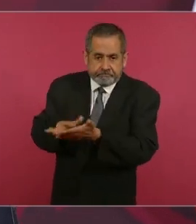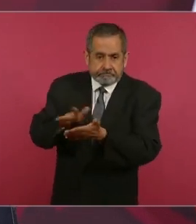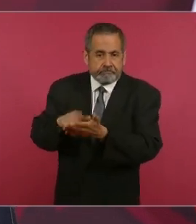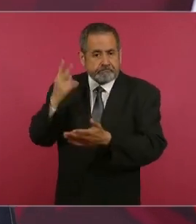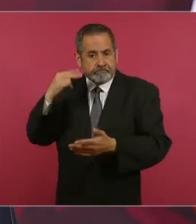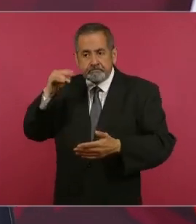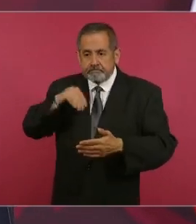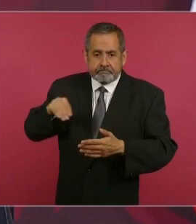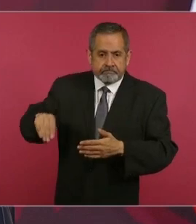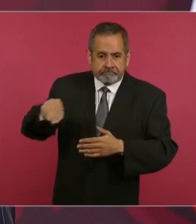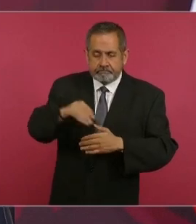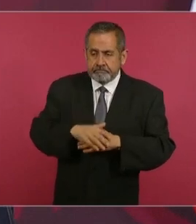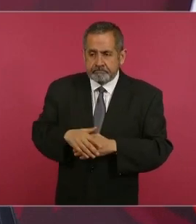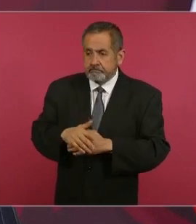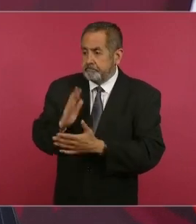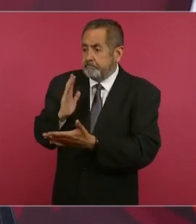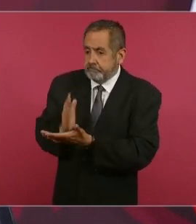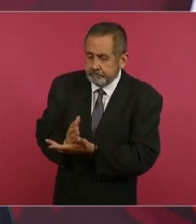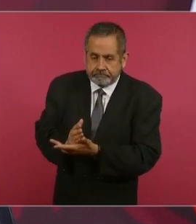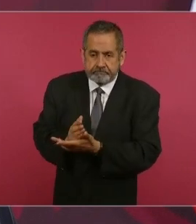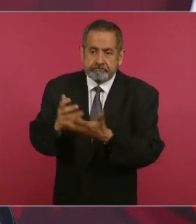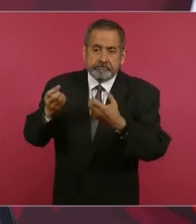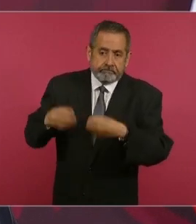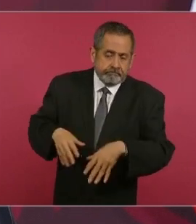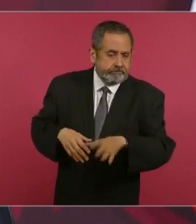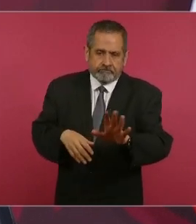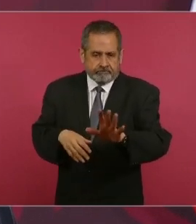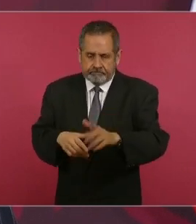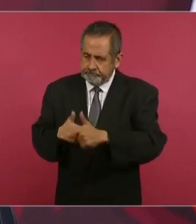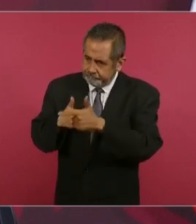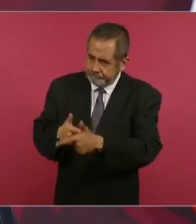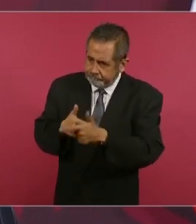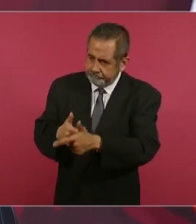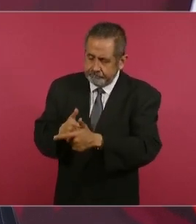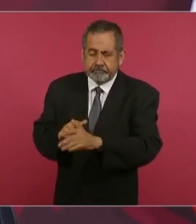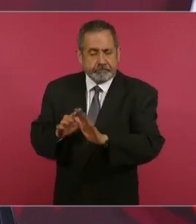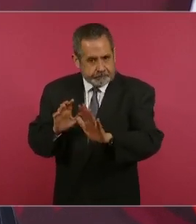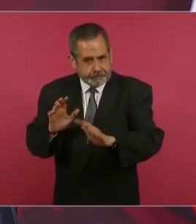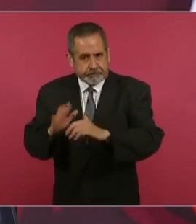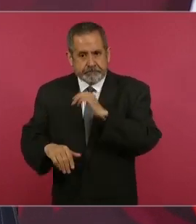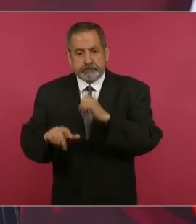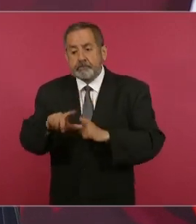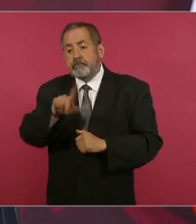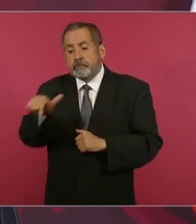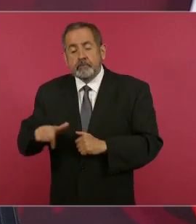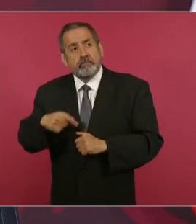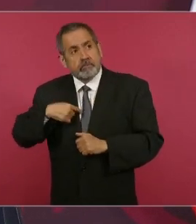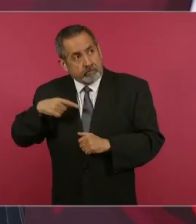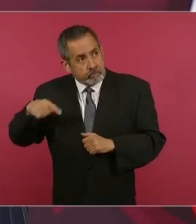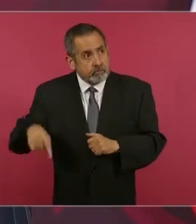recorriendo el país, que no se detengan las obras. Luego voy a ir